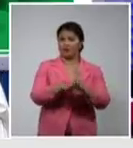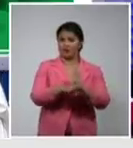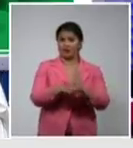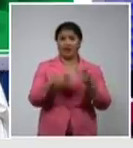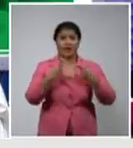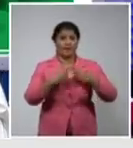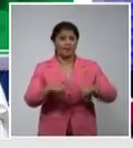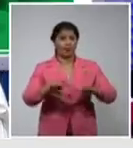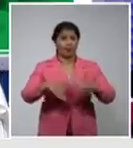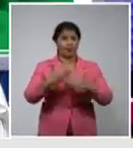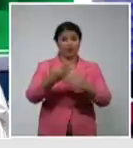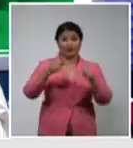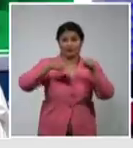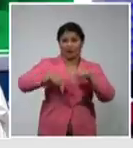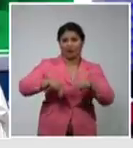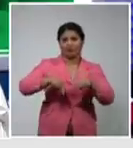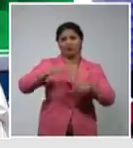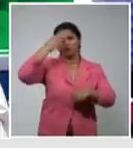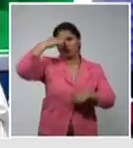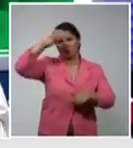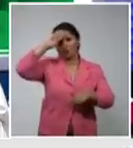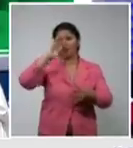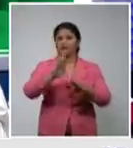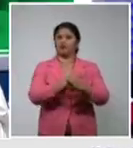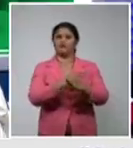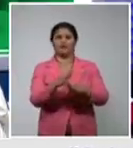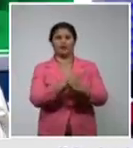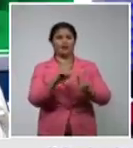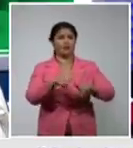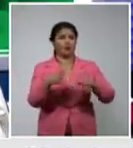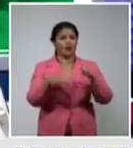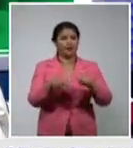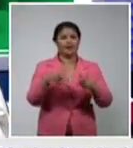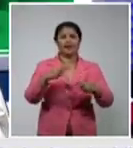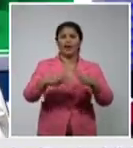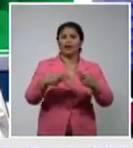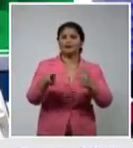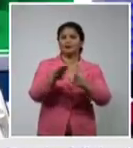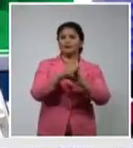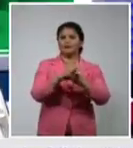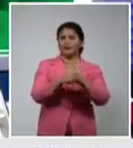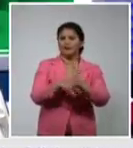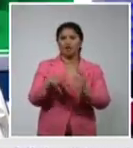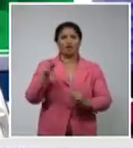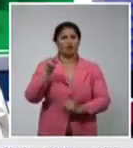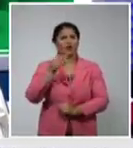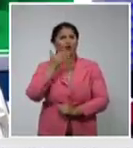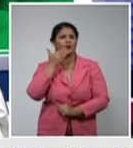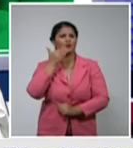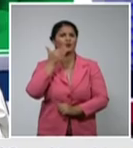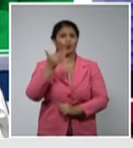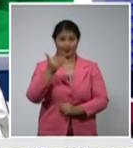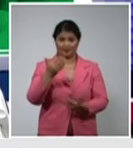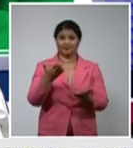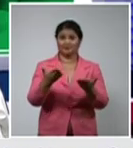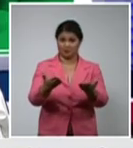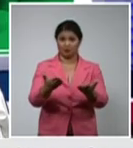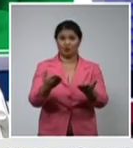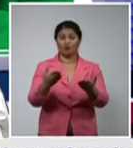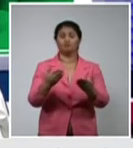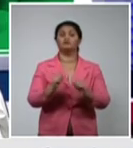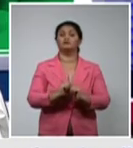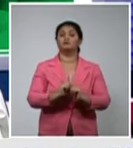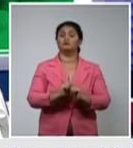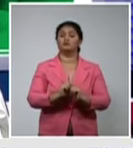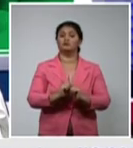elemento más importante. El elemento más importante es la transmisión dentro de nuestro territorio. De ahí que el